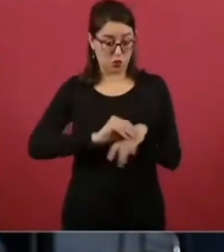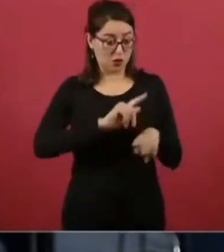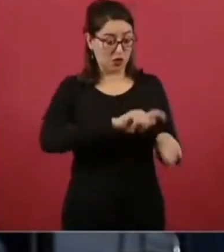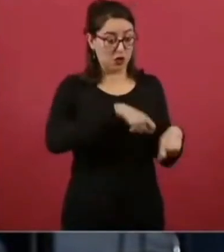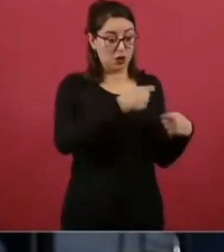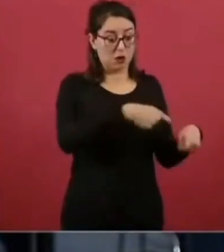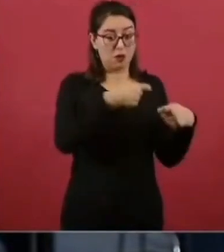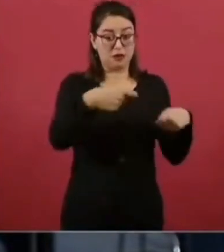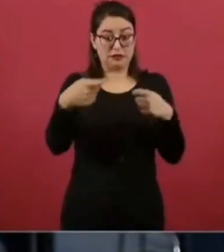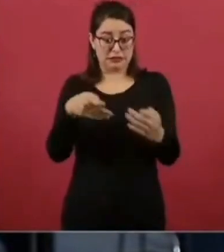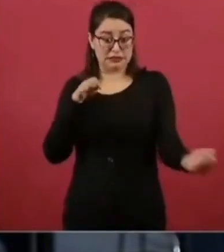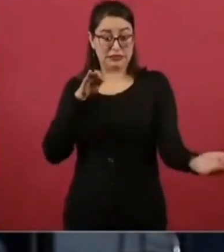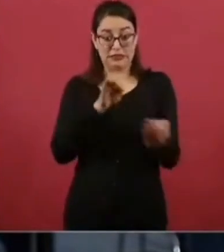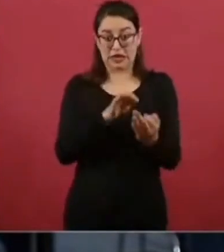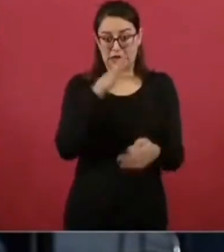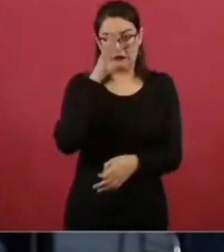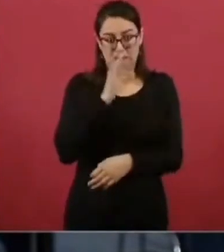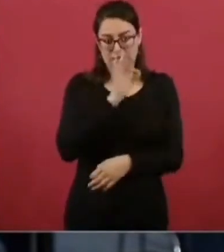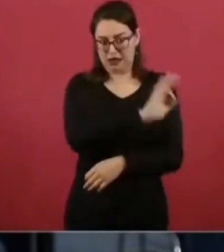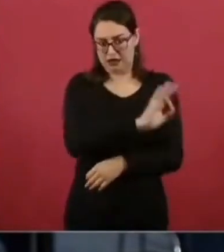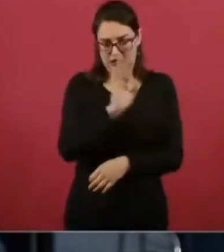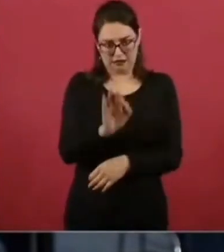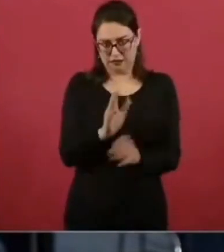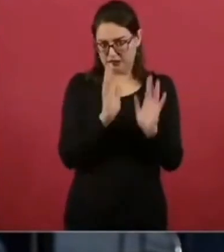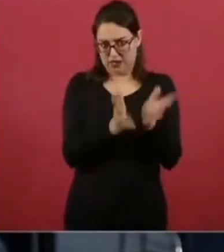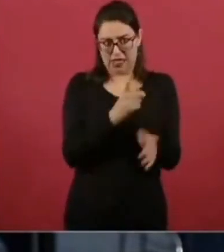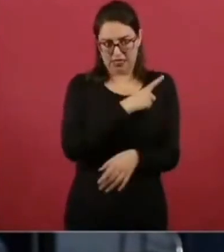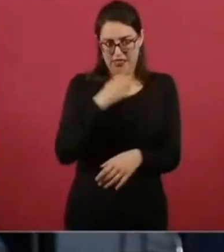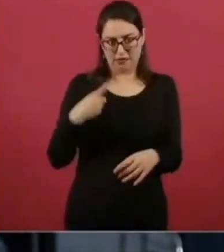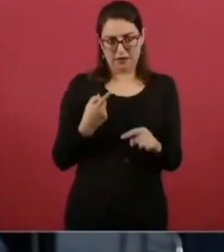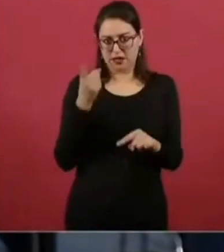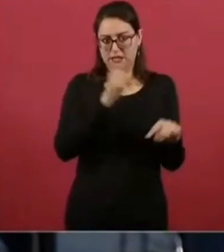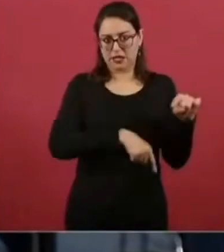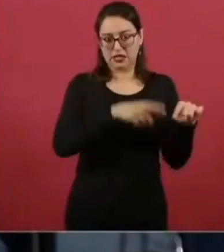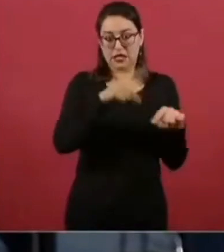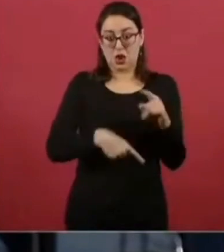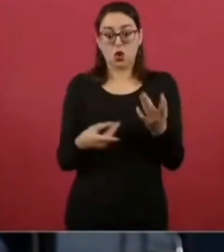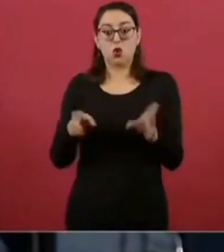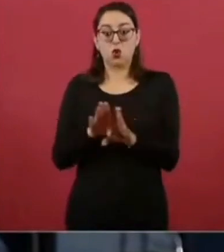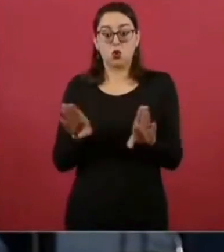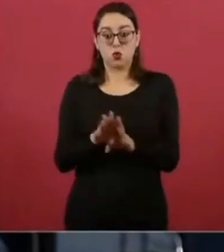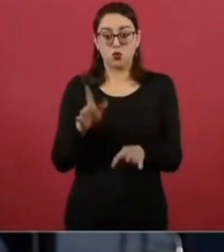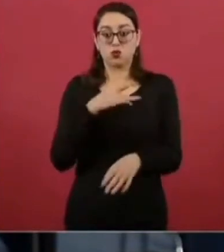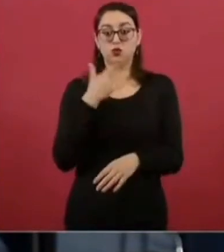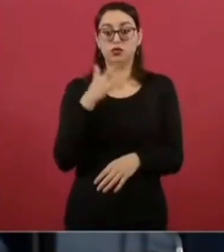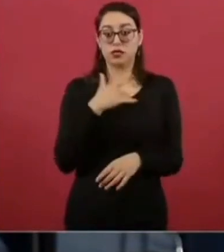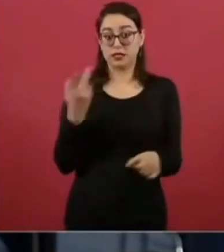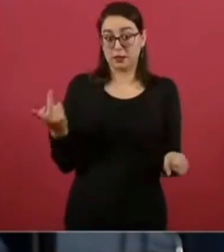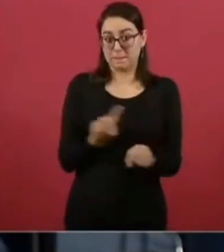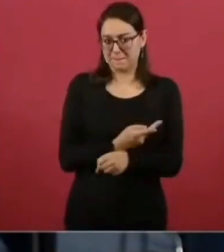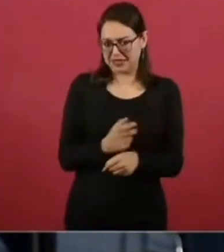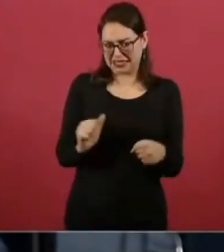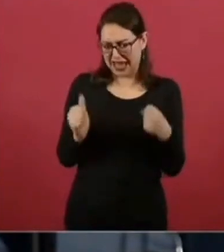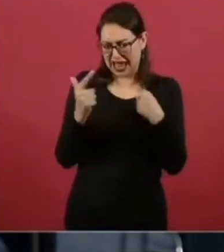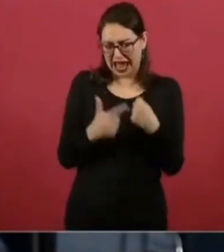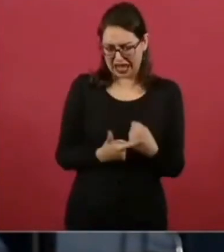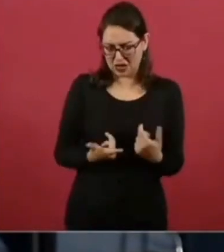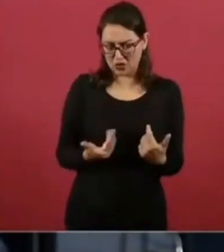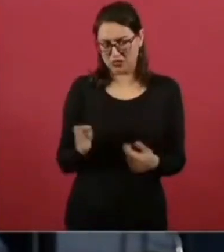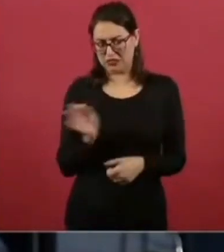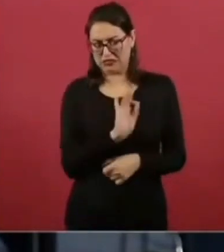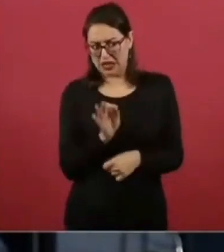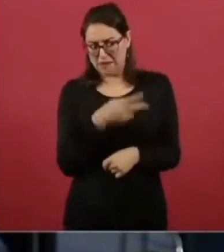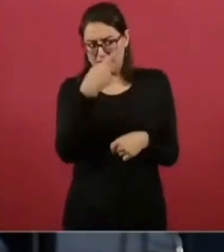de vencerse. ¿Cómo se está trabajando? Ver si algunos de estos concesionarios de radio y televisión están en, o sea, son un